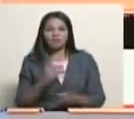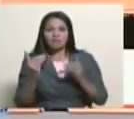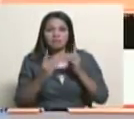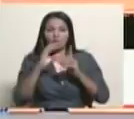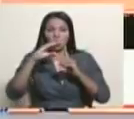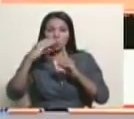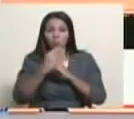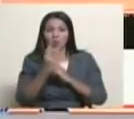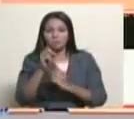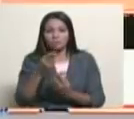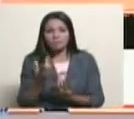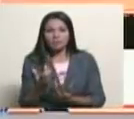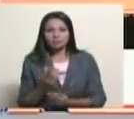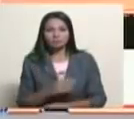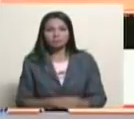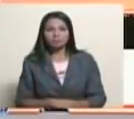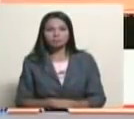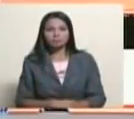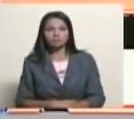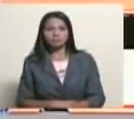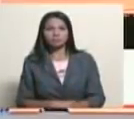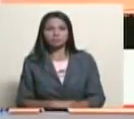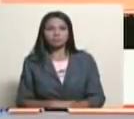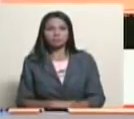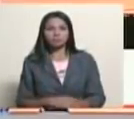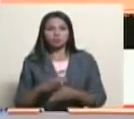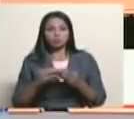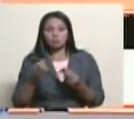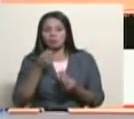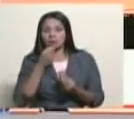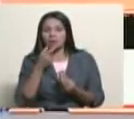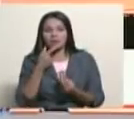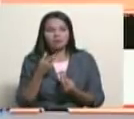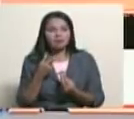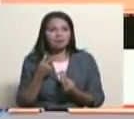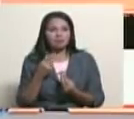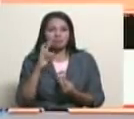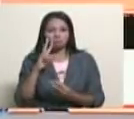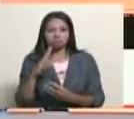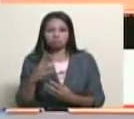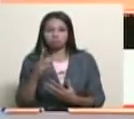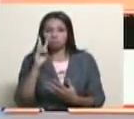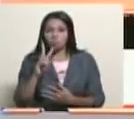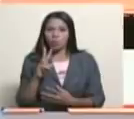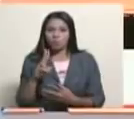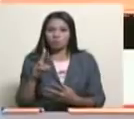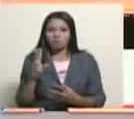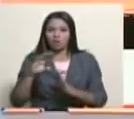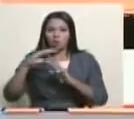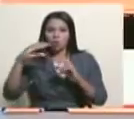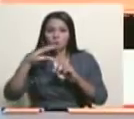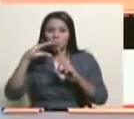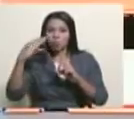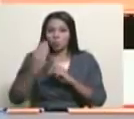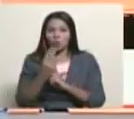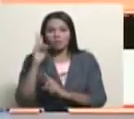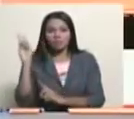cultural con toda la hermosa diversidad de la expresión cultural de Venezuela, el